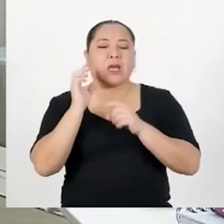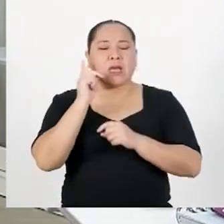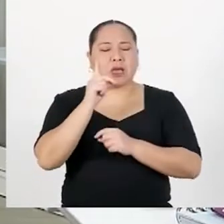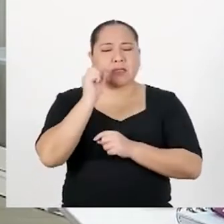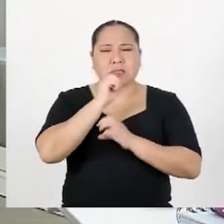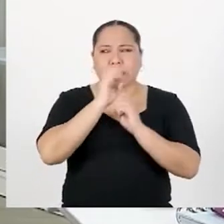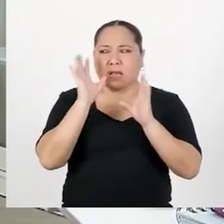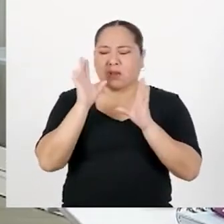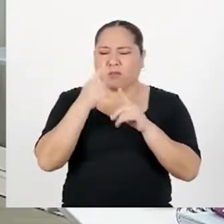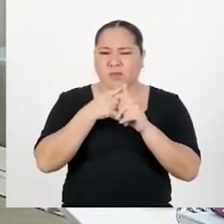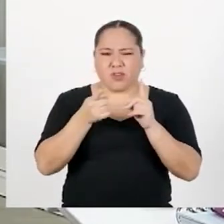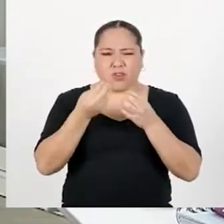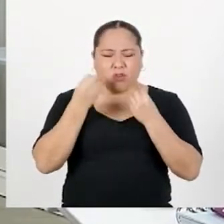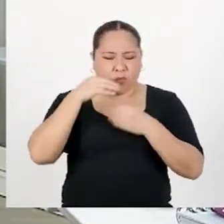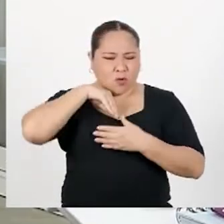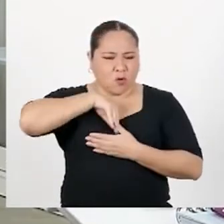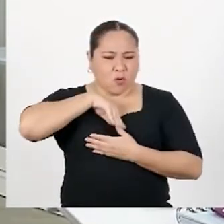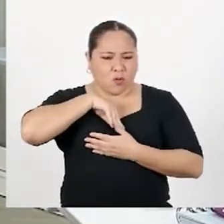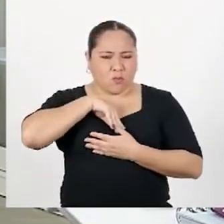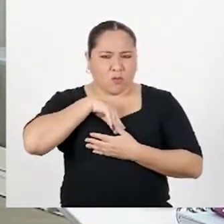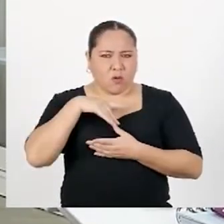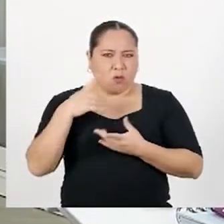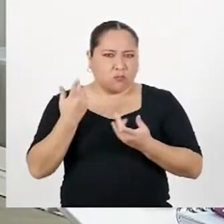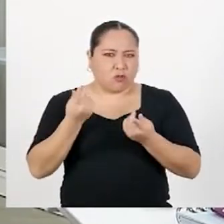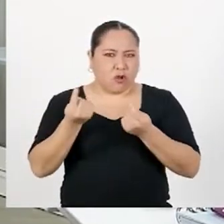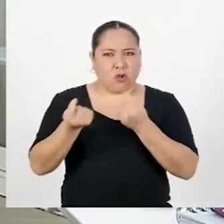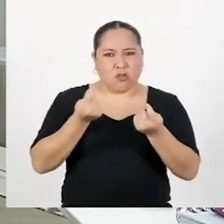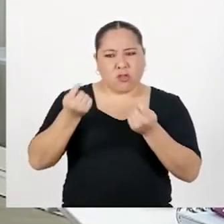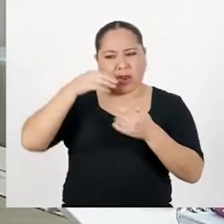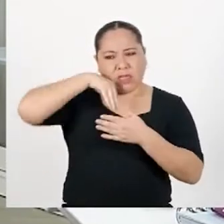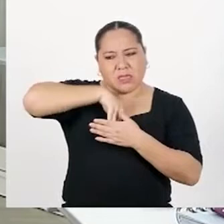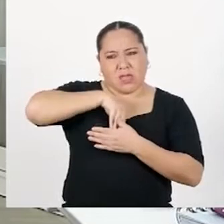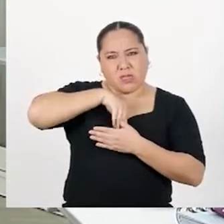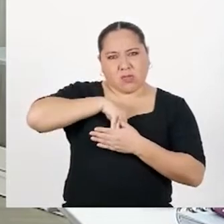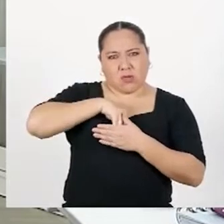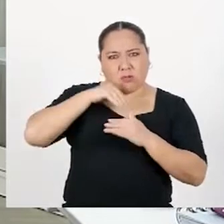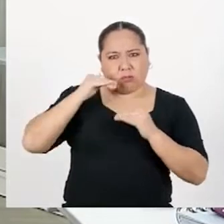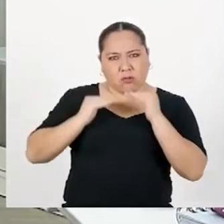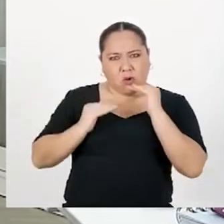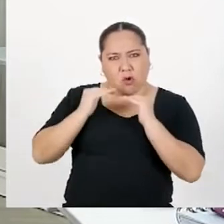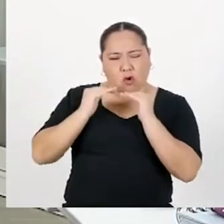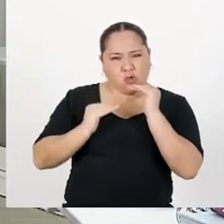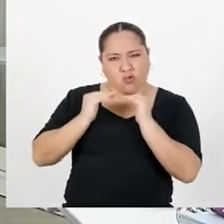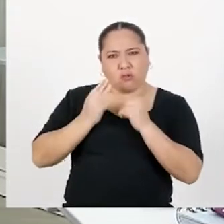Pero, ¿cómo el organismo logra mantener un ambiente interno estable?